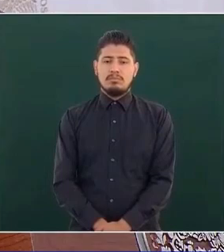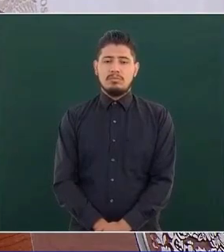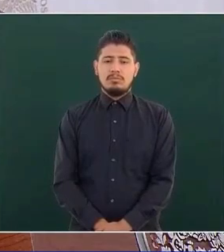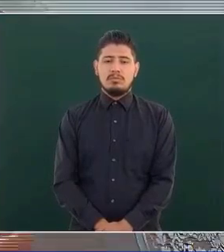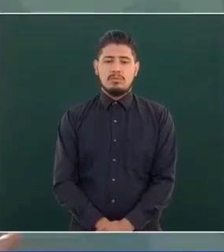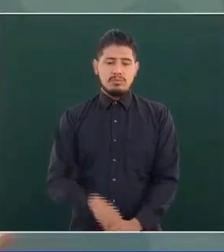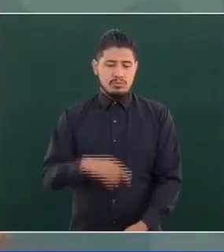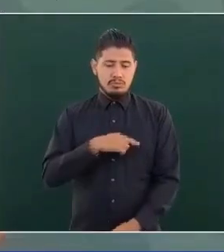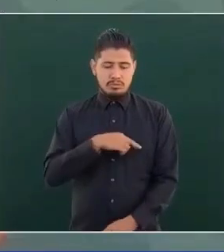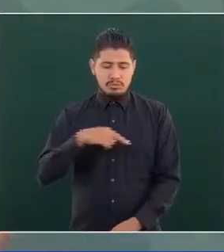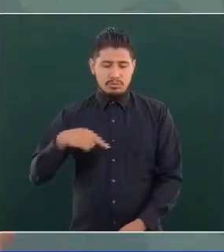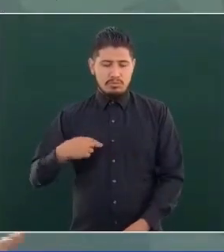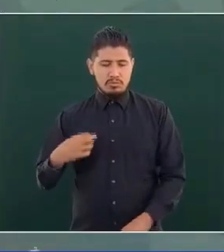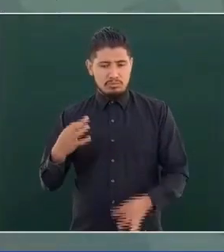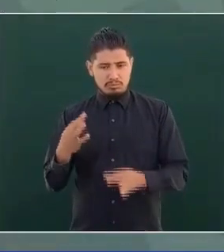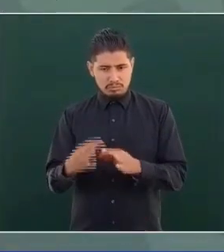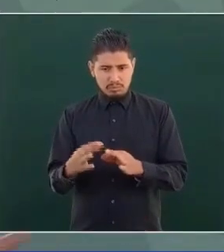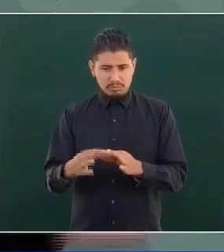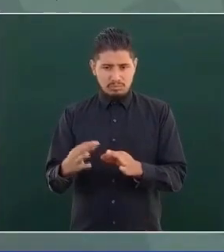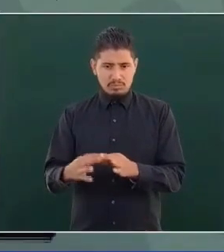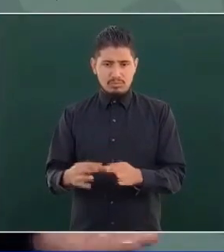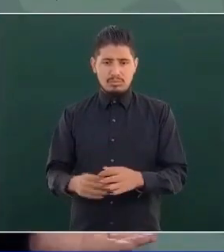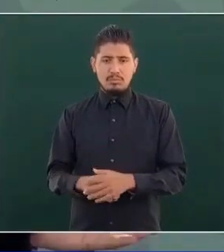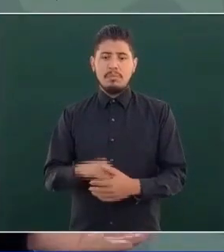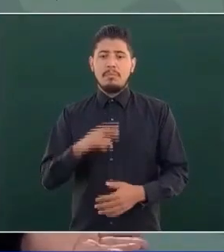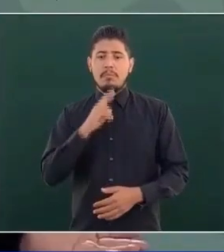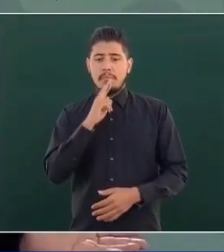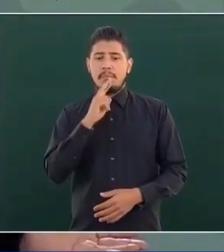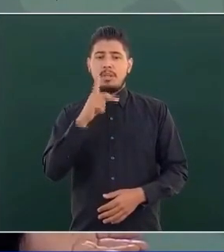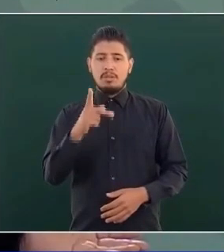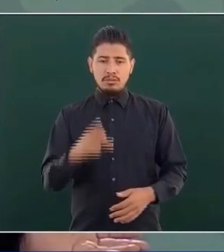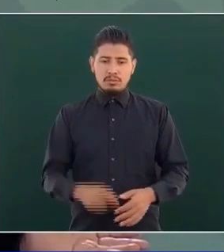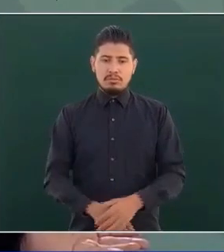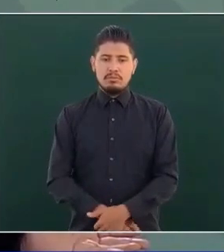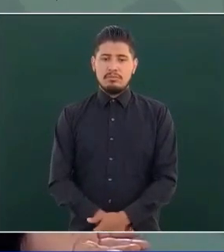nuestros resultados son mejores.